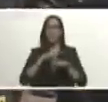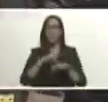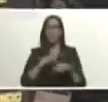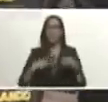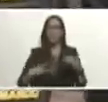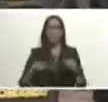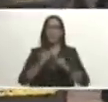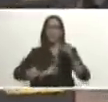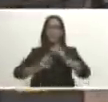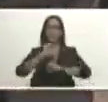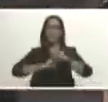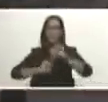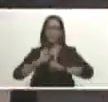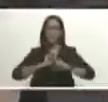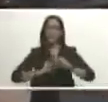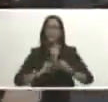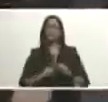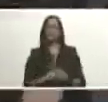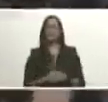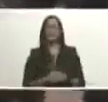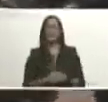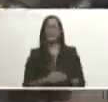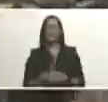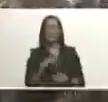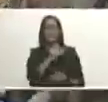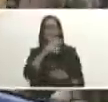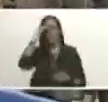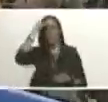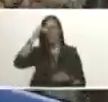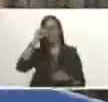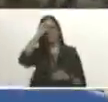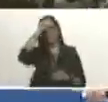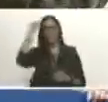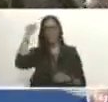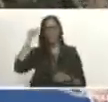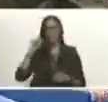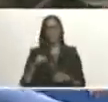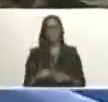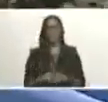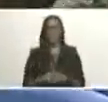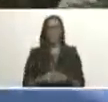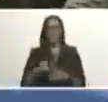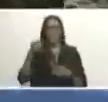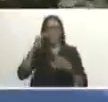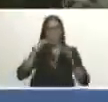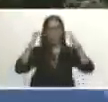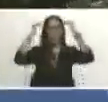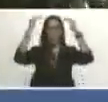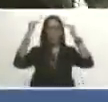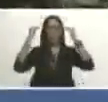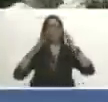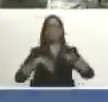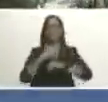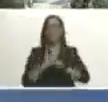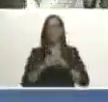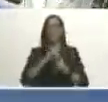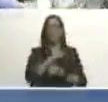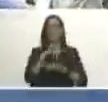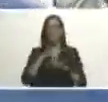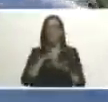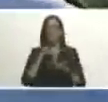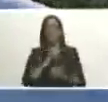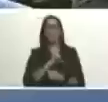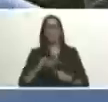la Defensa, el ciudadano general en jefe Domingo Antonio Hernández Lares, comandante estratégico operacional de la Fuerza Armada Nacional